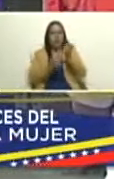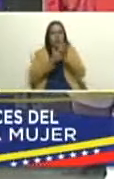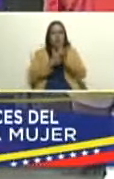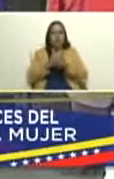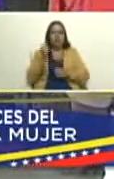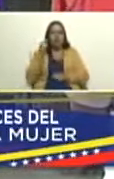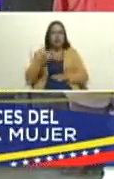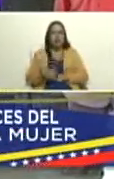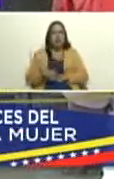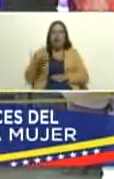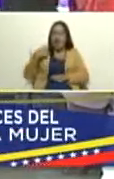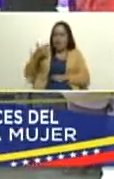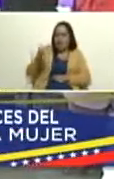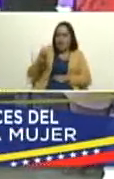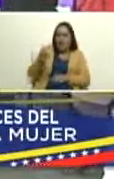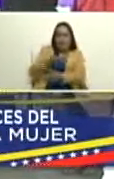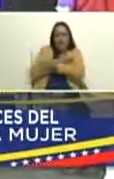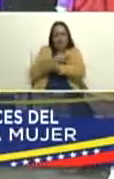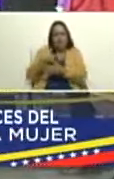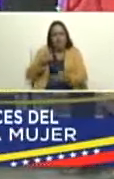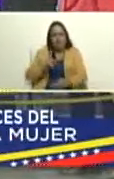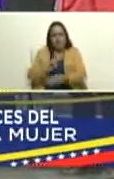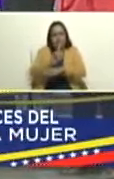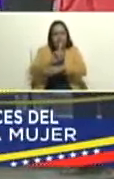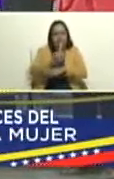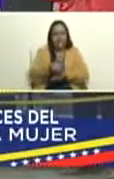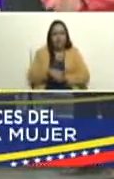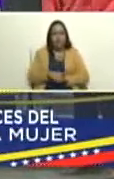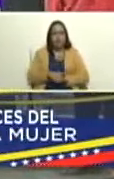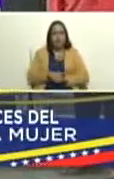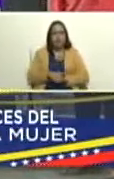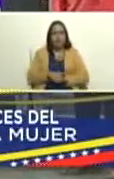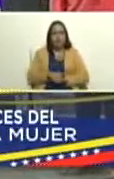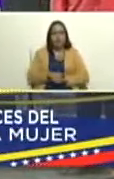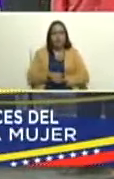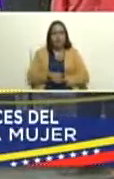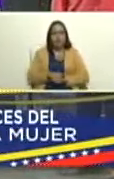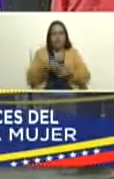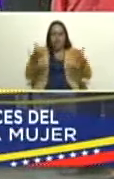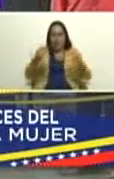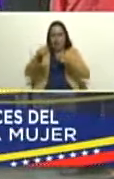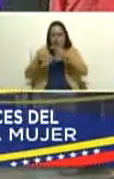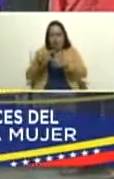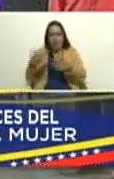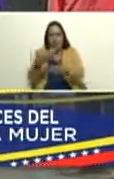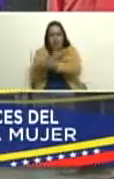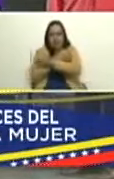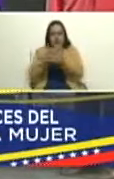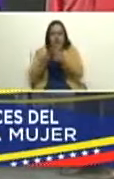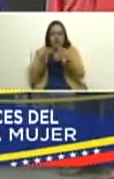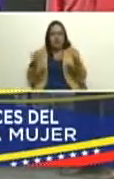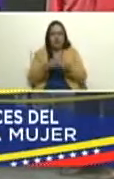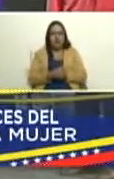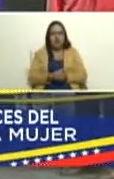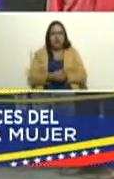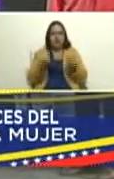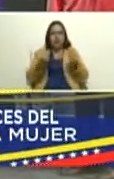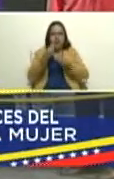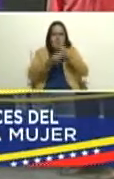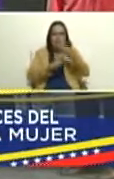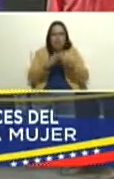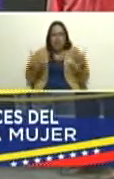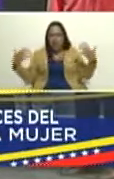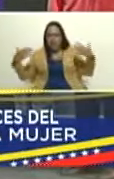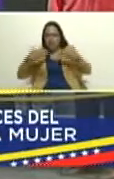Sí, me pongo al frente, pues. Y nos damos un abrazo ahora a todos. ¿Cómo vamos a hacer para